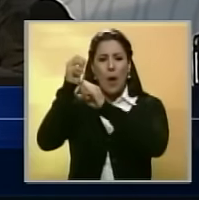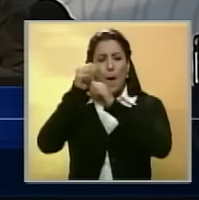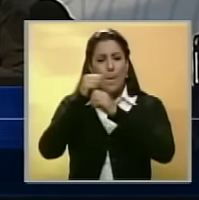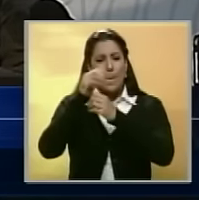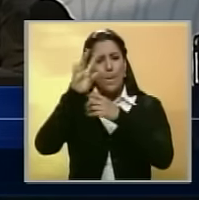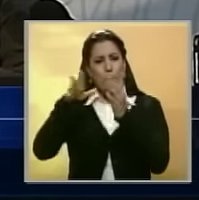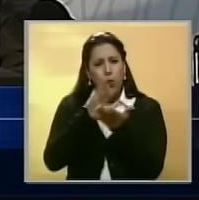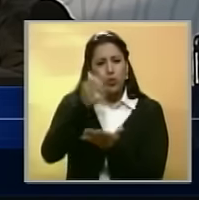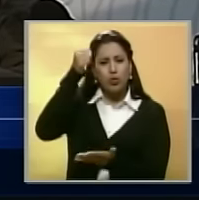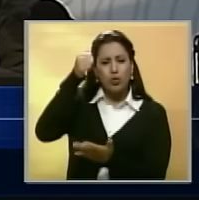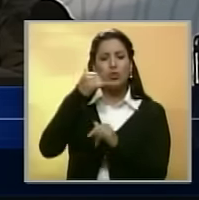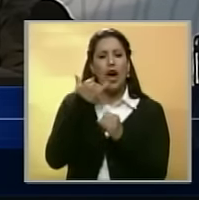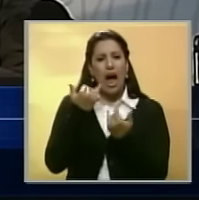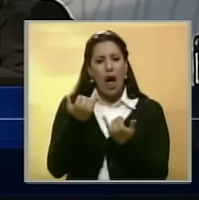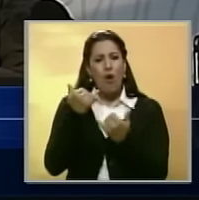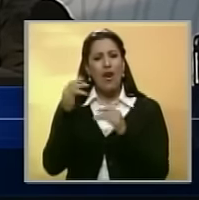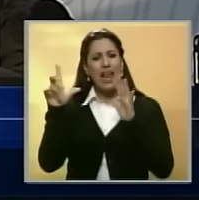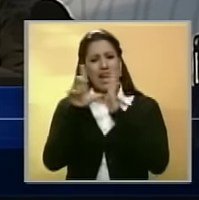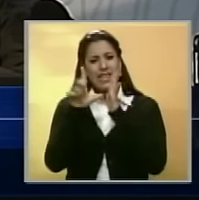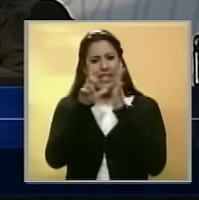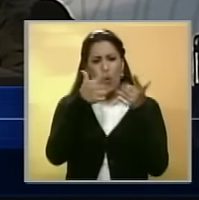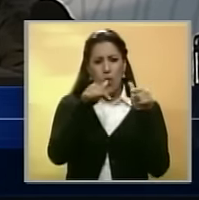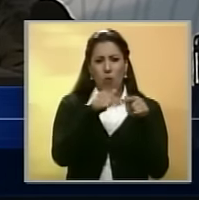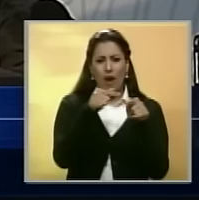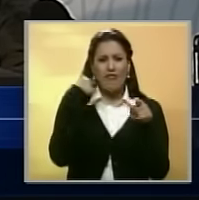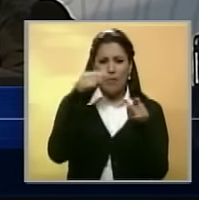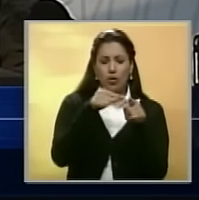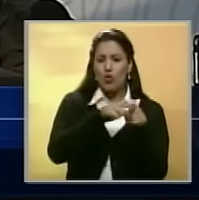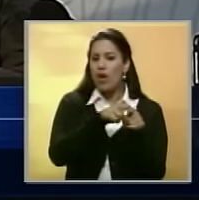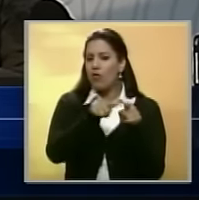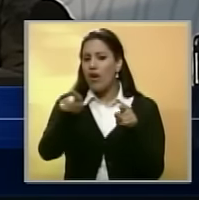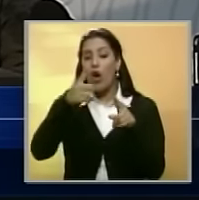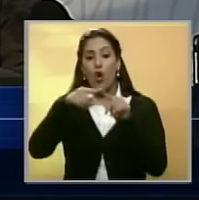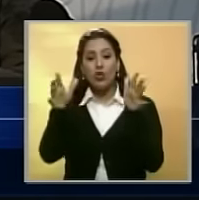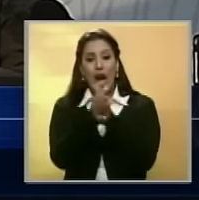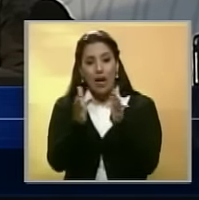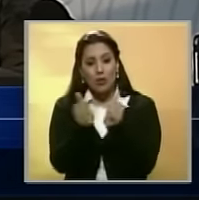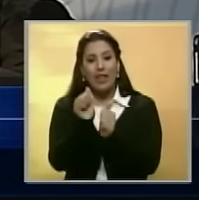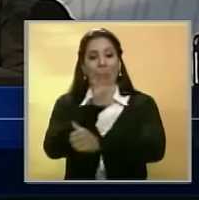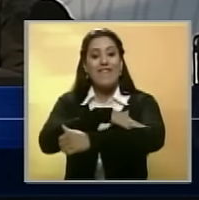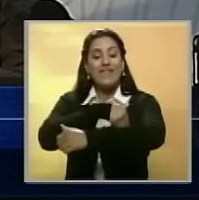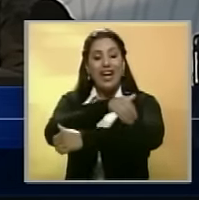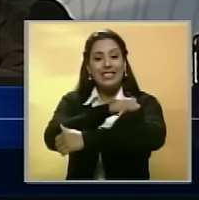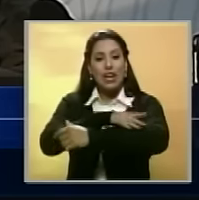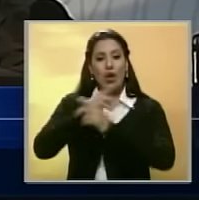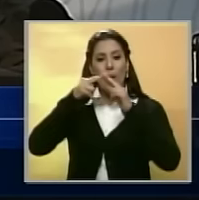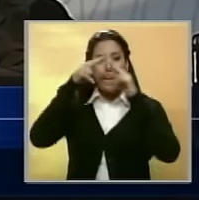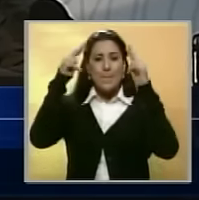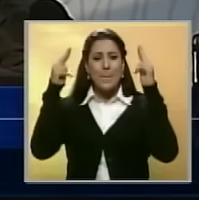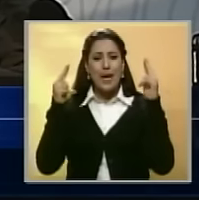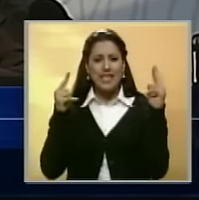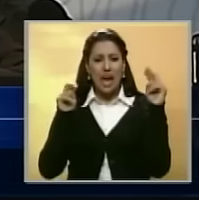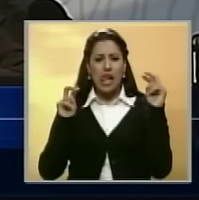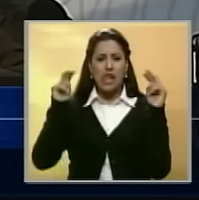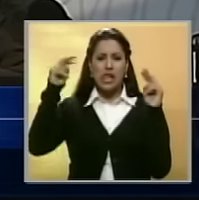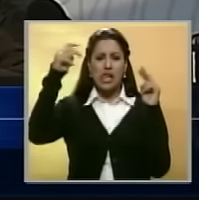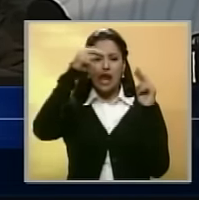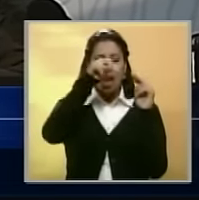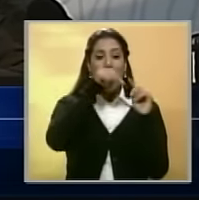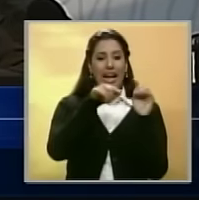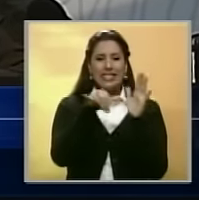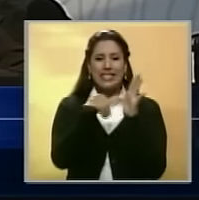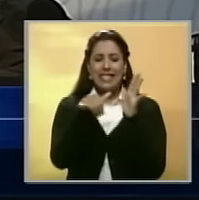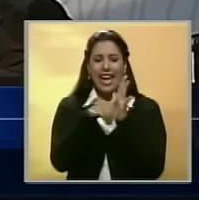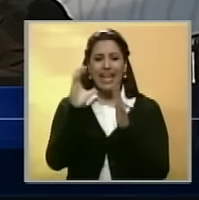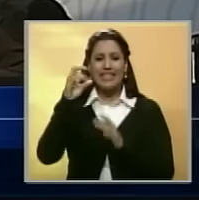Ayacucho, bueno, el Liceo Santiago Aguerreverre, en el estado de Anzoátegui, en la ciudad de Barcelona, en la pasarela de Boyacá,